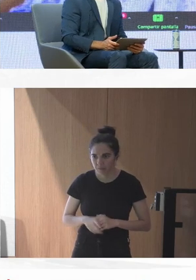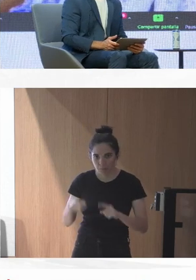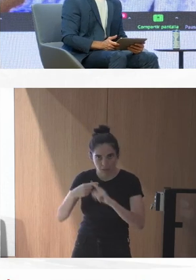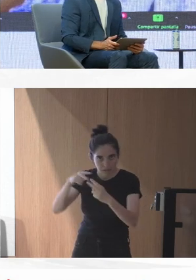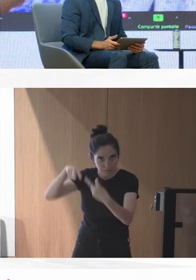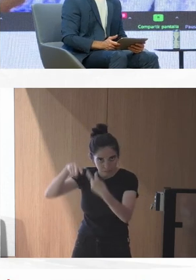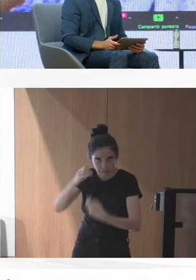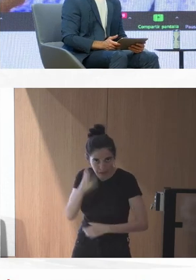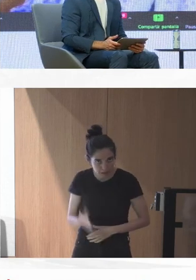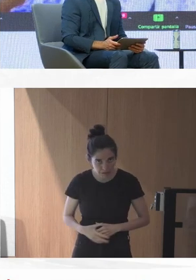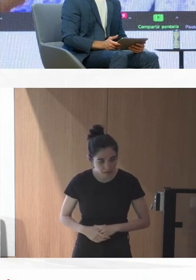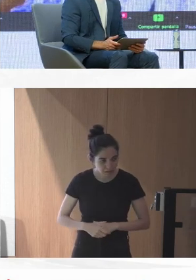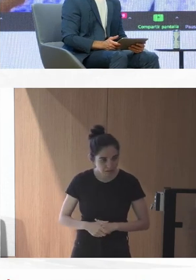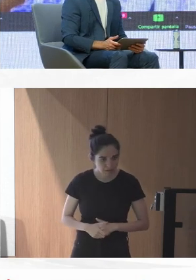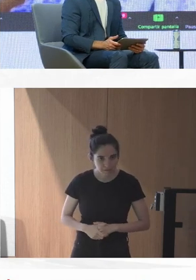bien.